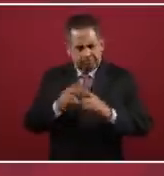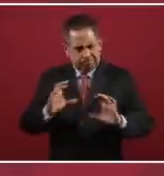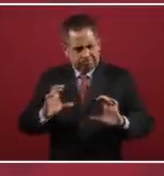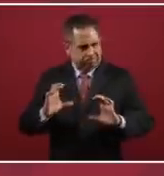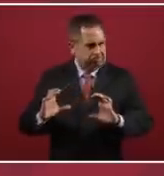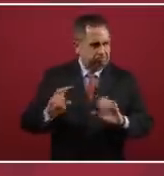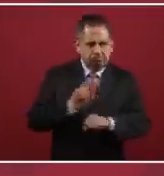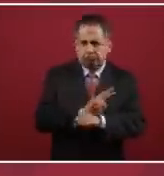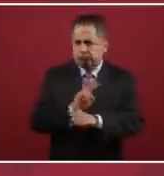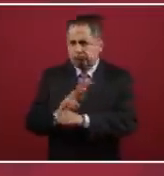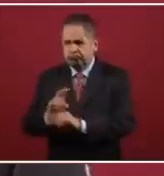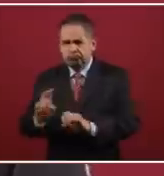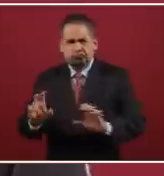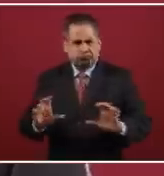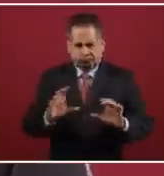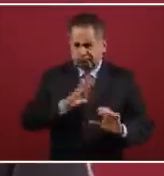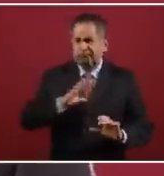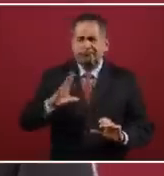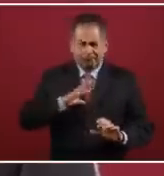vigilancia